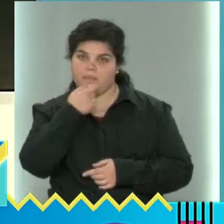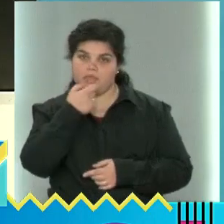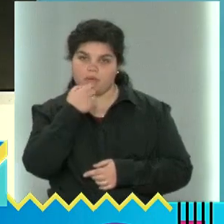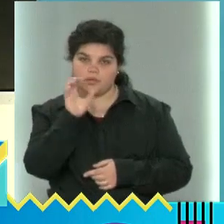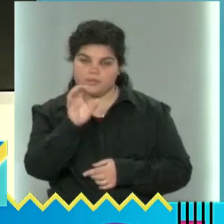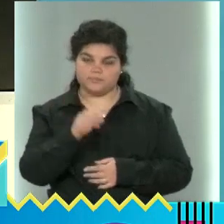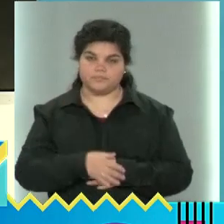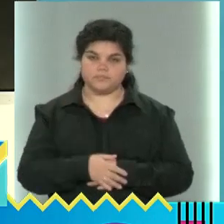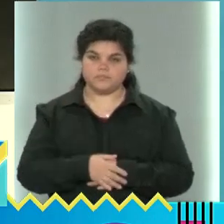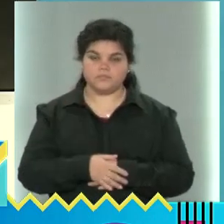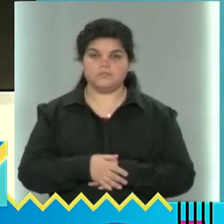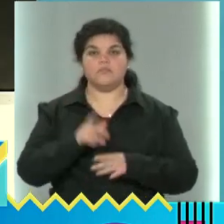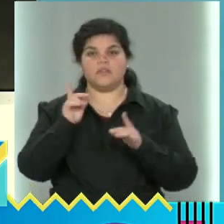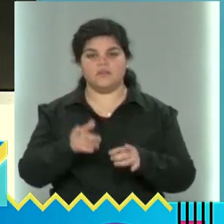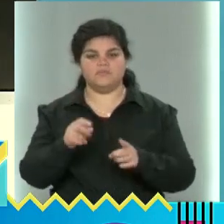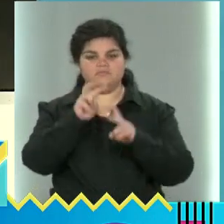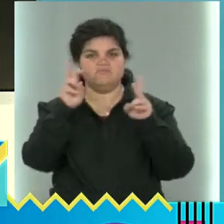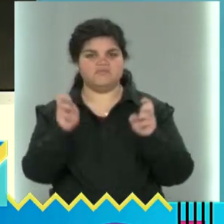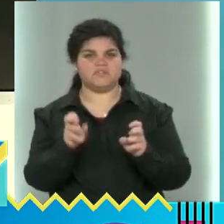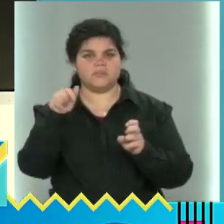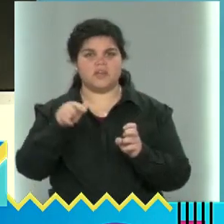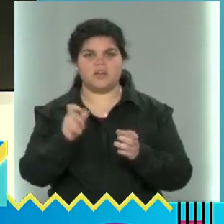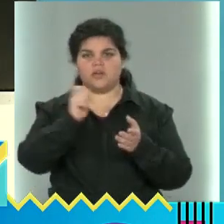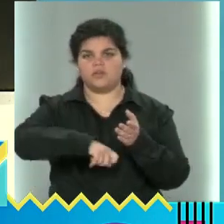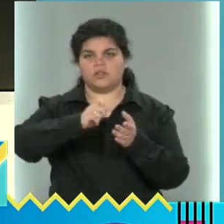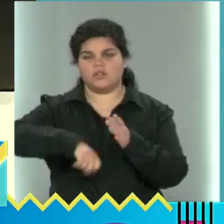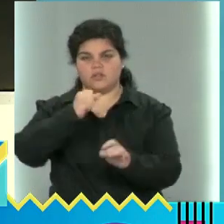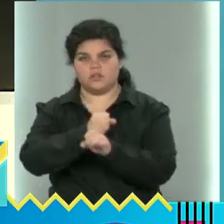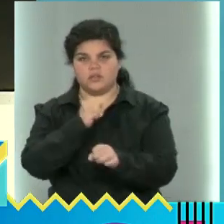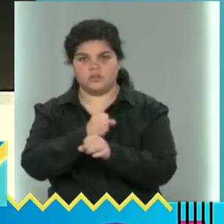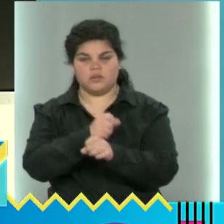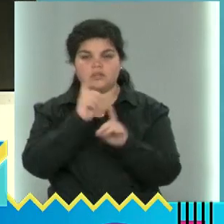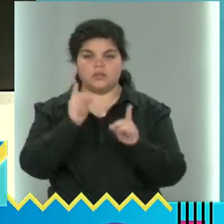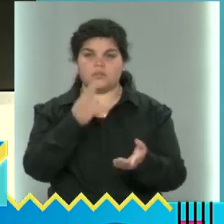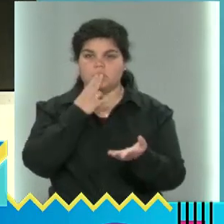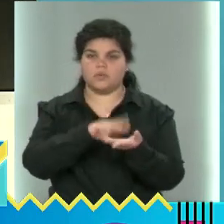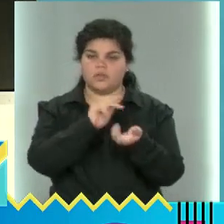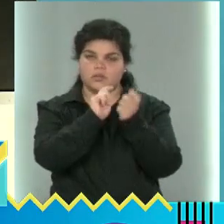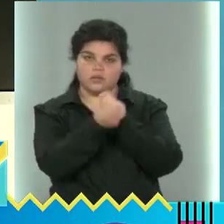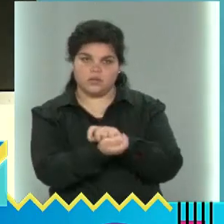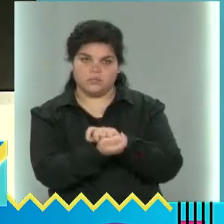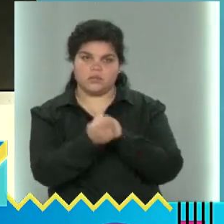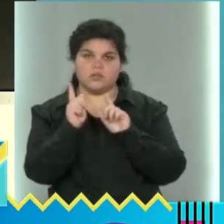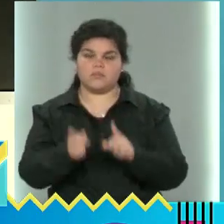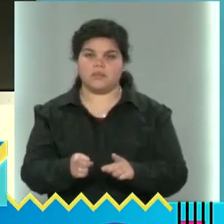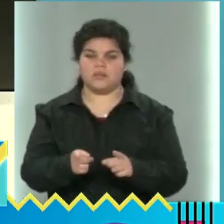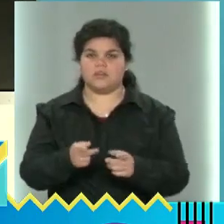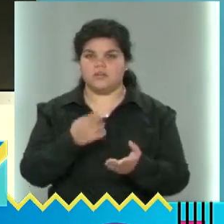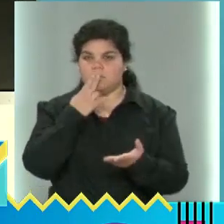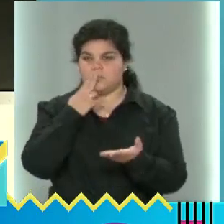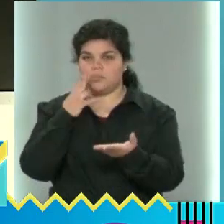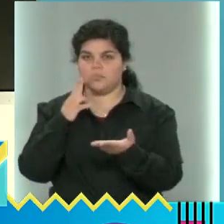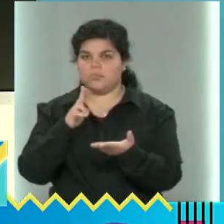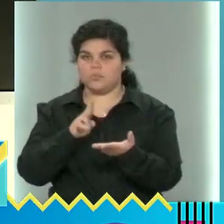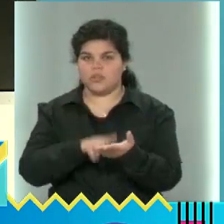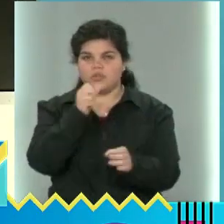ya se han ido tocando con respecto a esto, que tiene que ver con contratos laborales, con reforma tributaria, bueno, la presión impositiva hacia